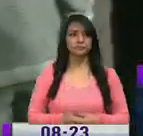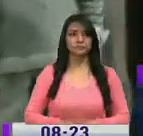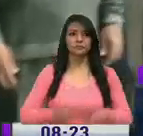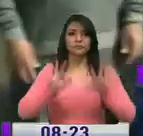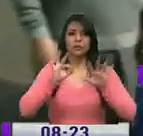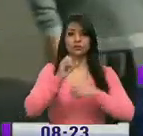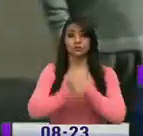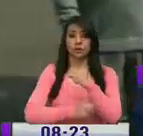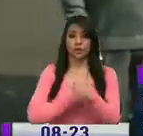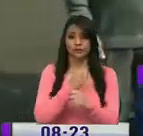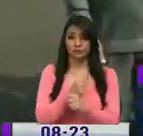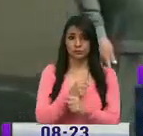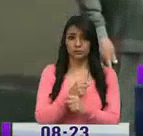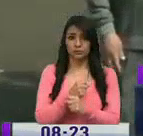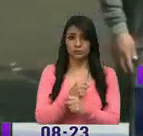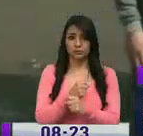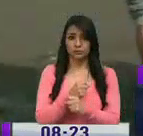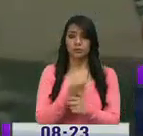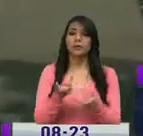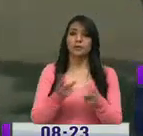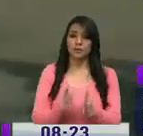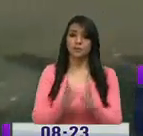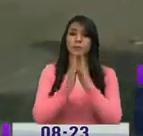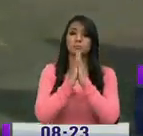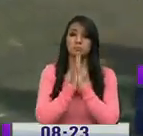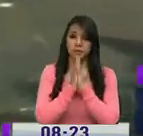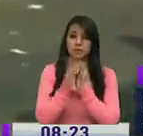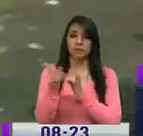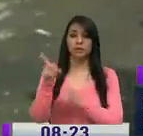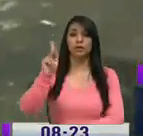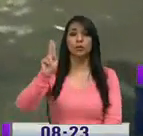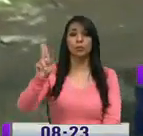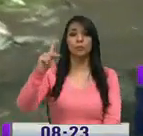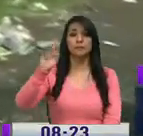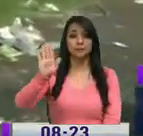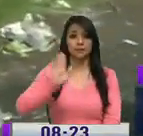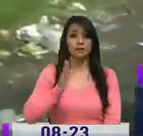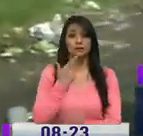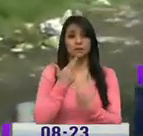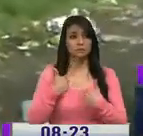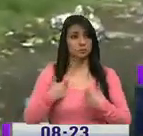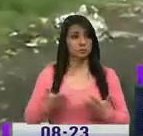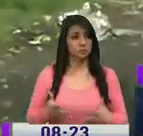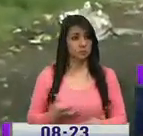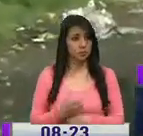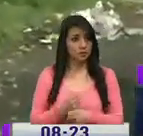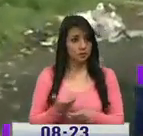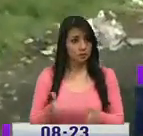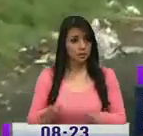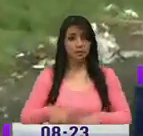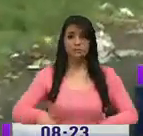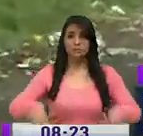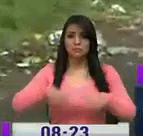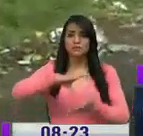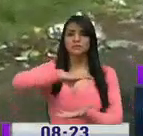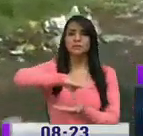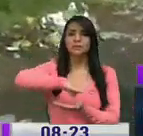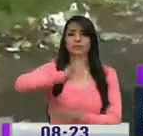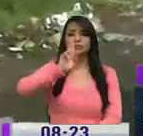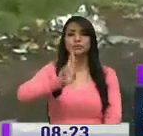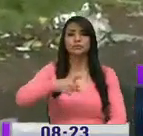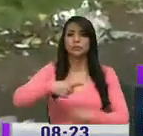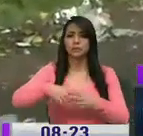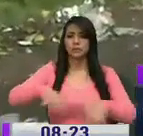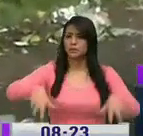8 años, más de un mes solicitan el tema del UPC, no hay respuesta para nada, están en un sector céntrico del sur de